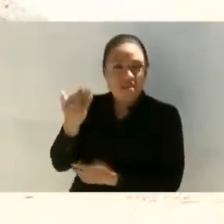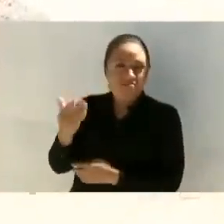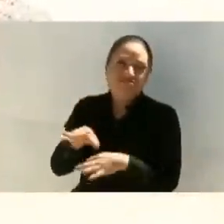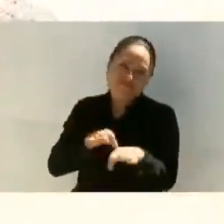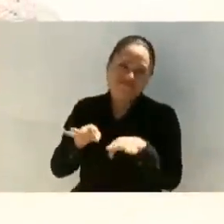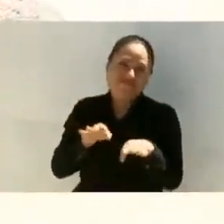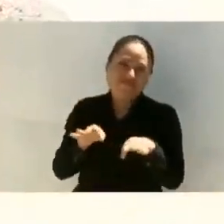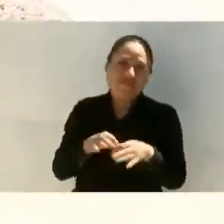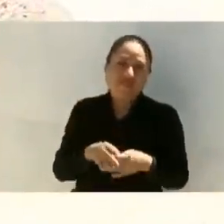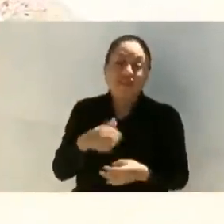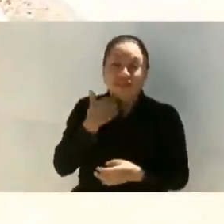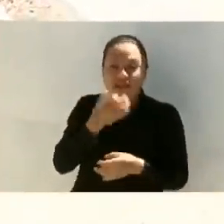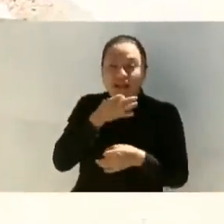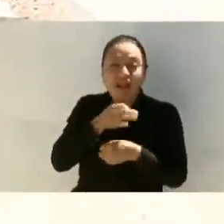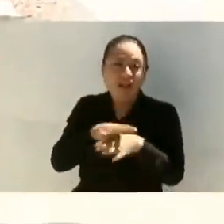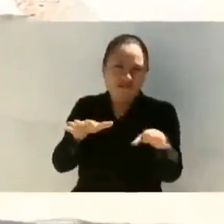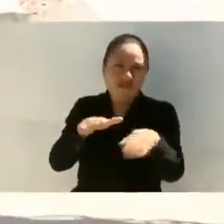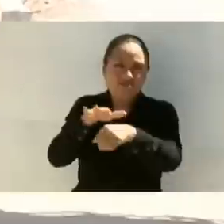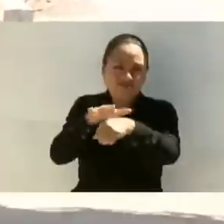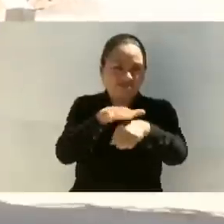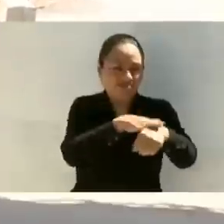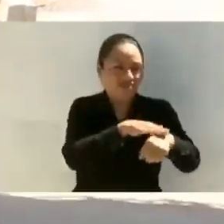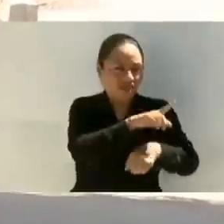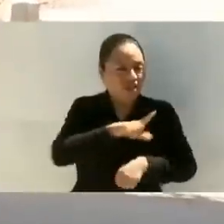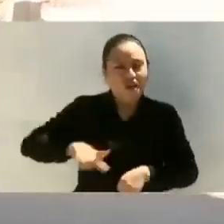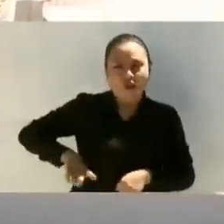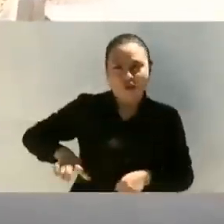pues quiero informarle al gobernador